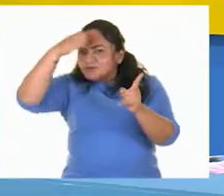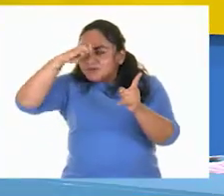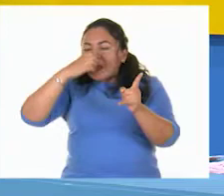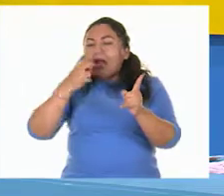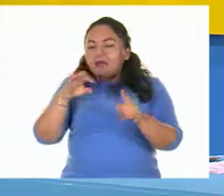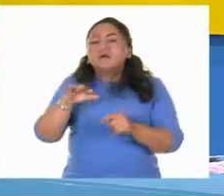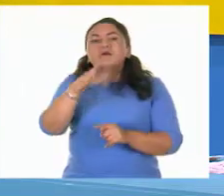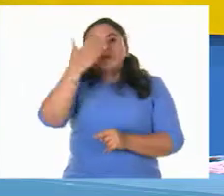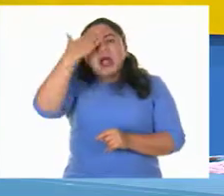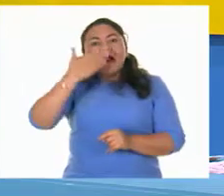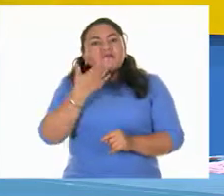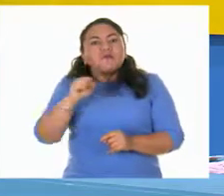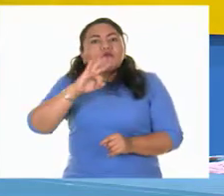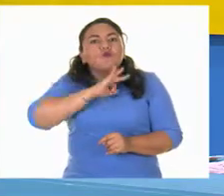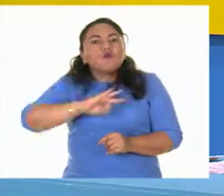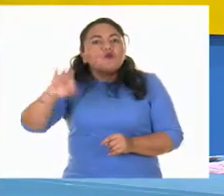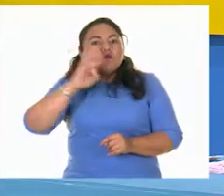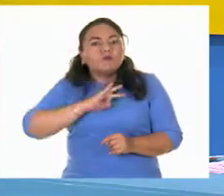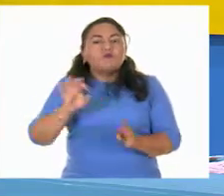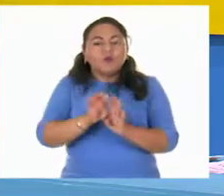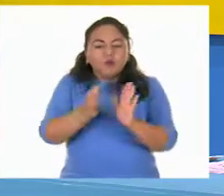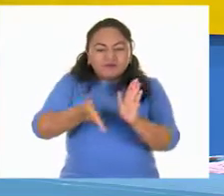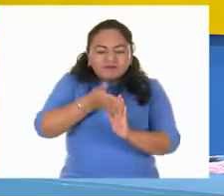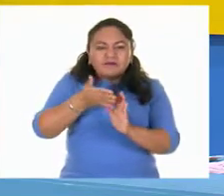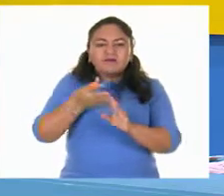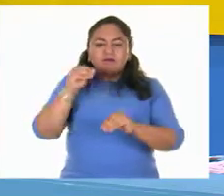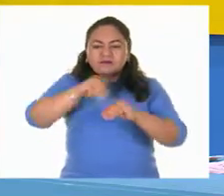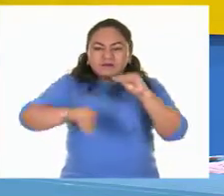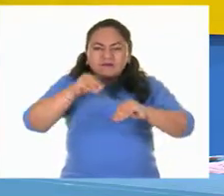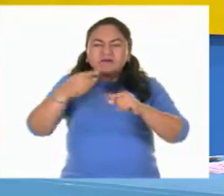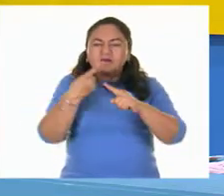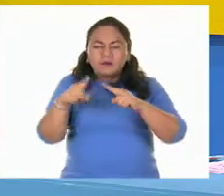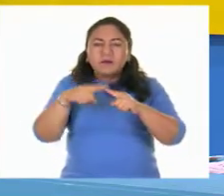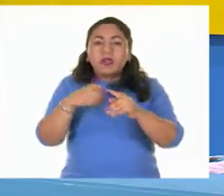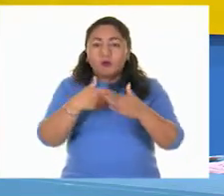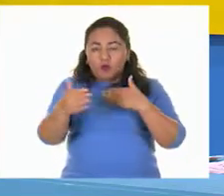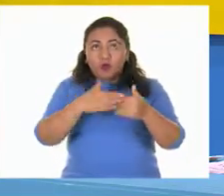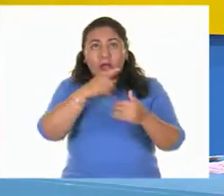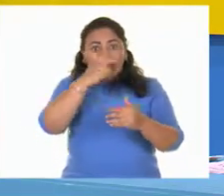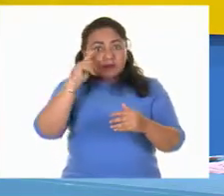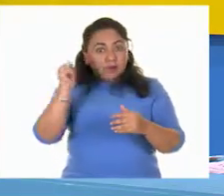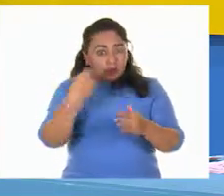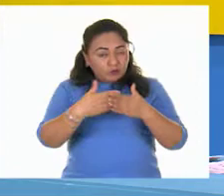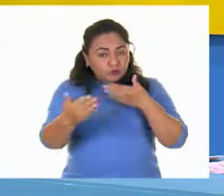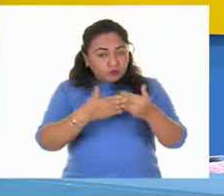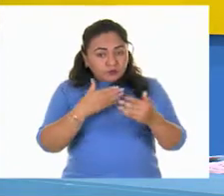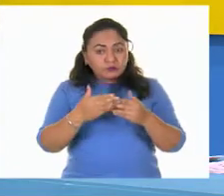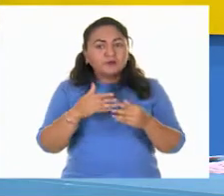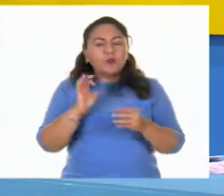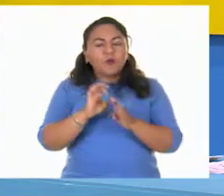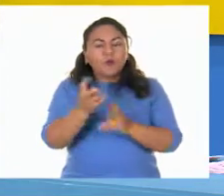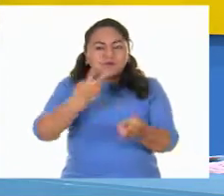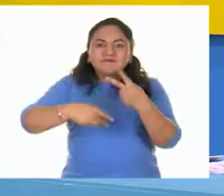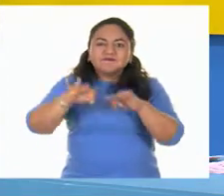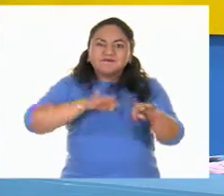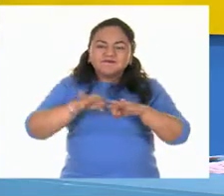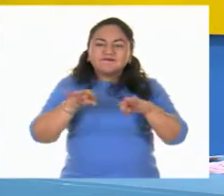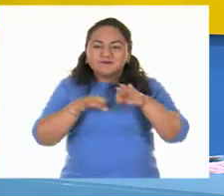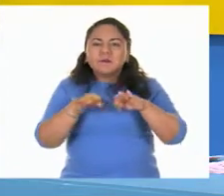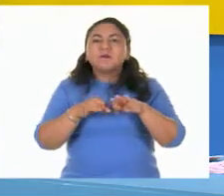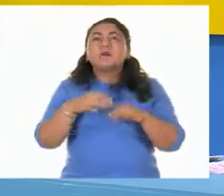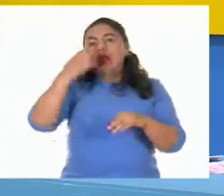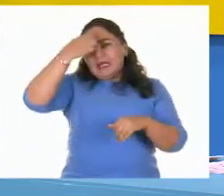también su capacidad para construir infraestructura. A cambio de esta moderna tecnología y de la generación de empleos, las